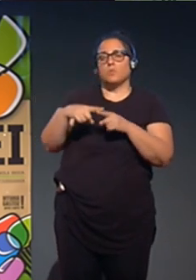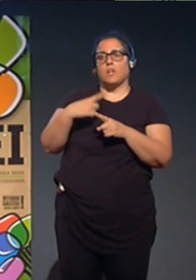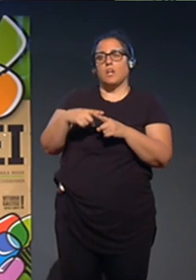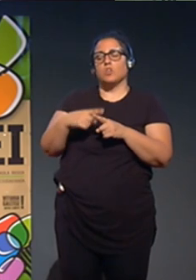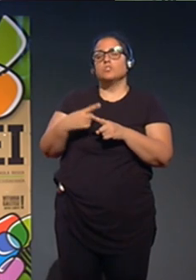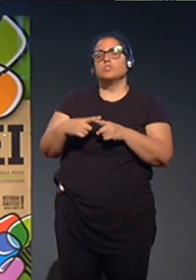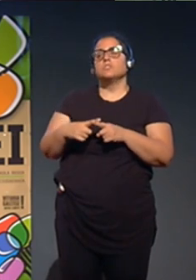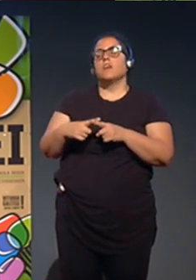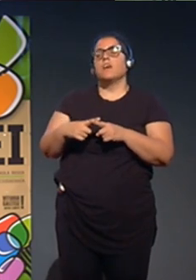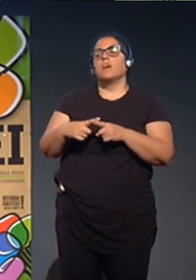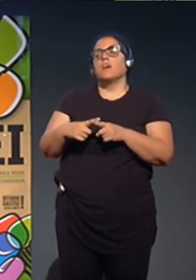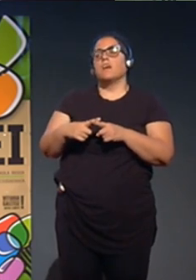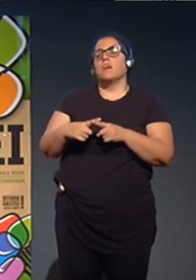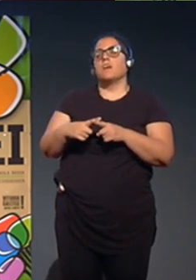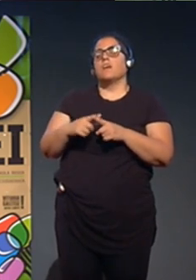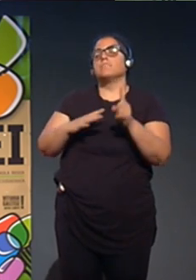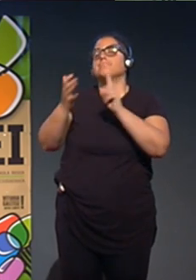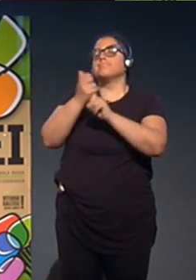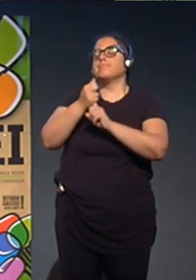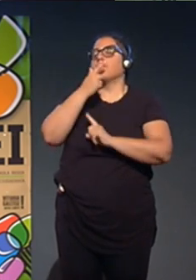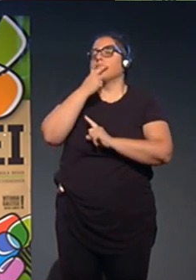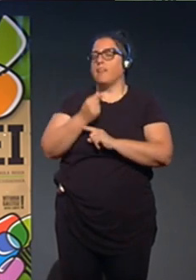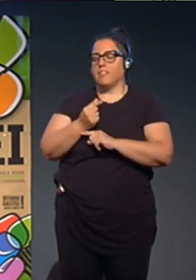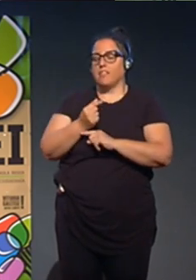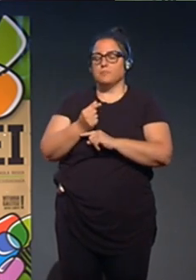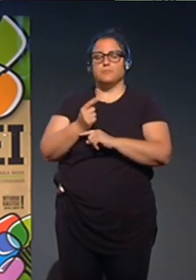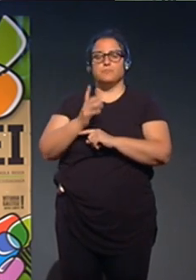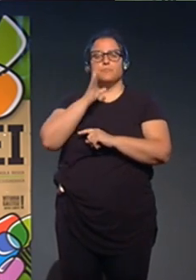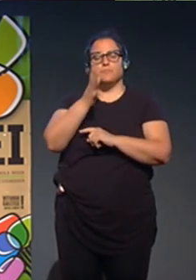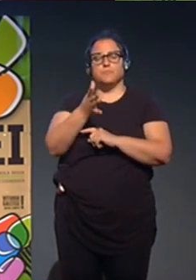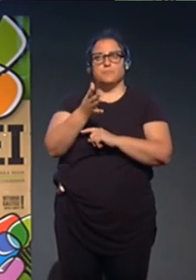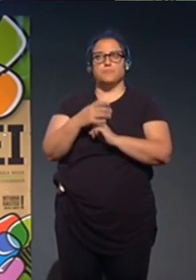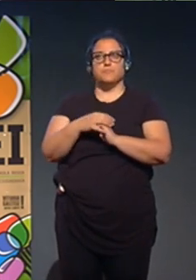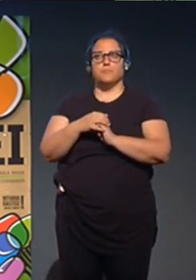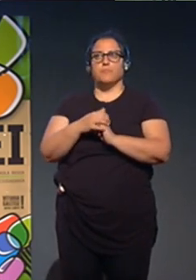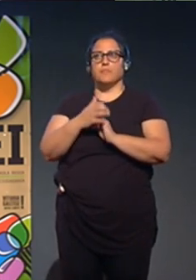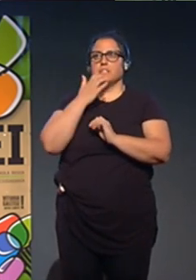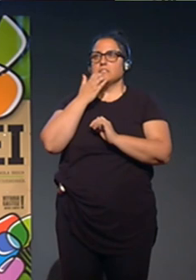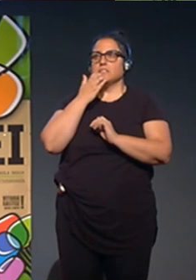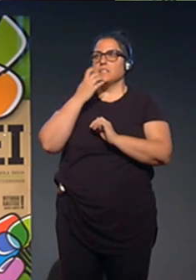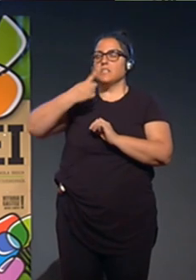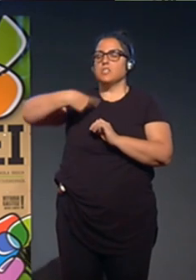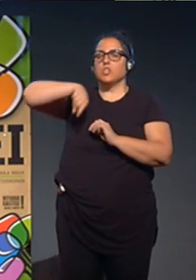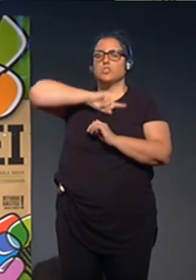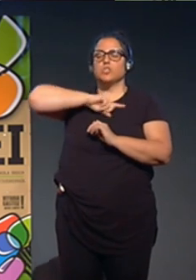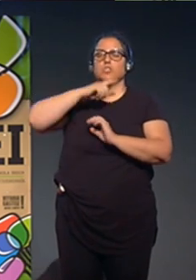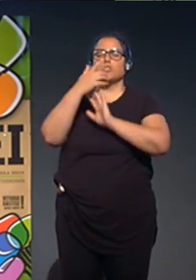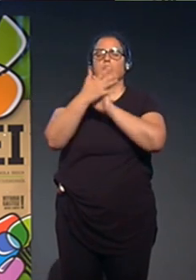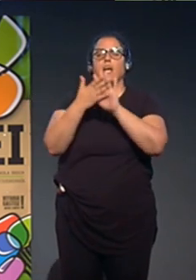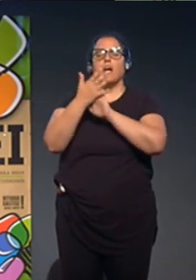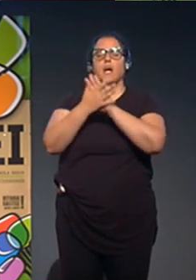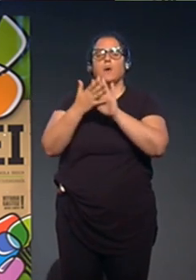estaría al alcance muy fácilmente clo cuando te dices por ejemplo si nosotros estamos hablando de pagar el